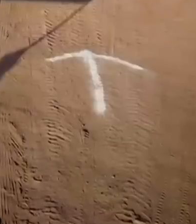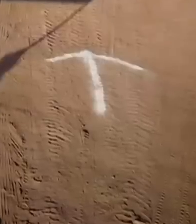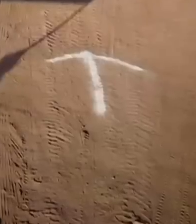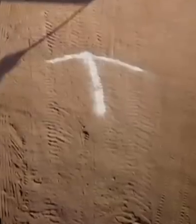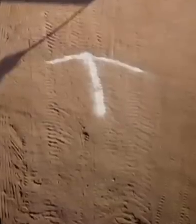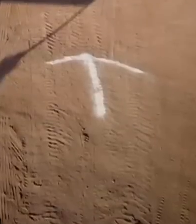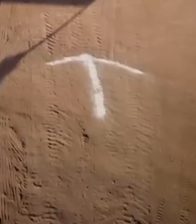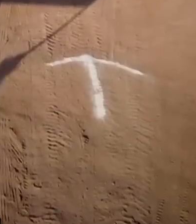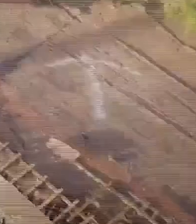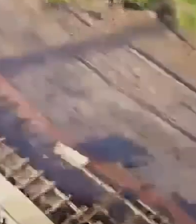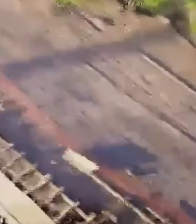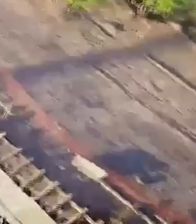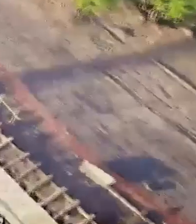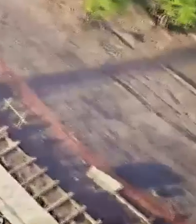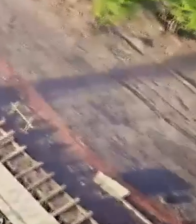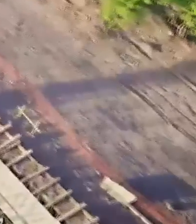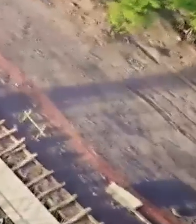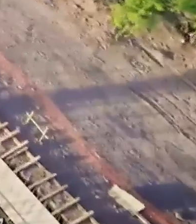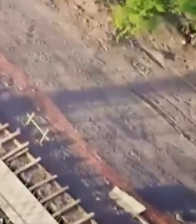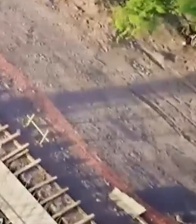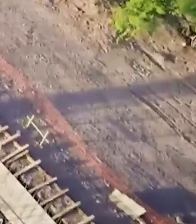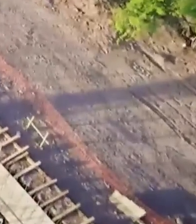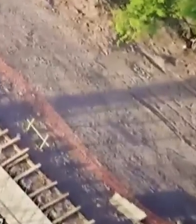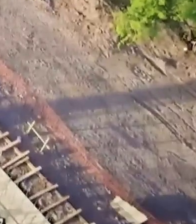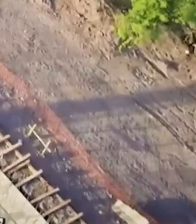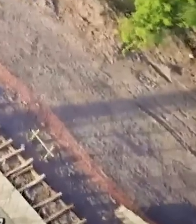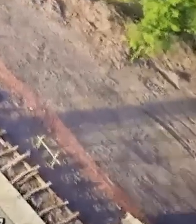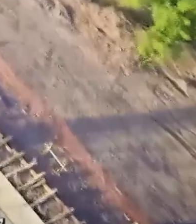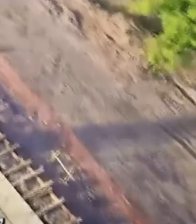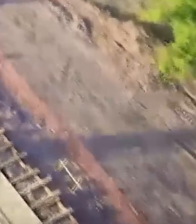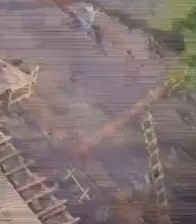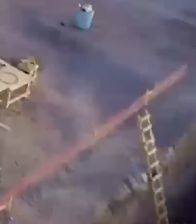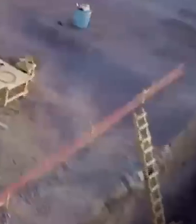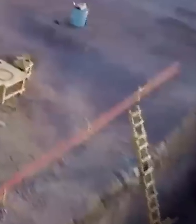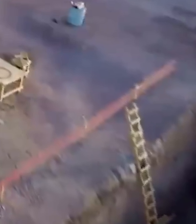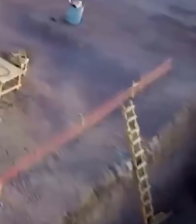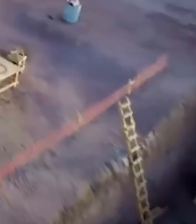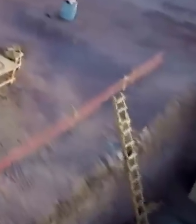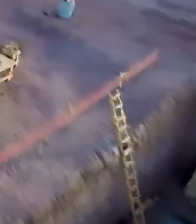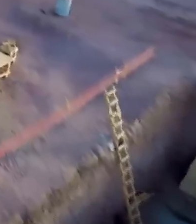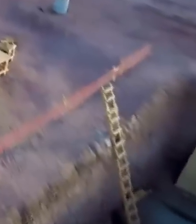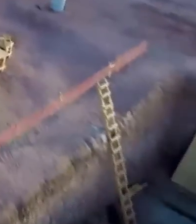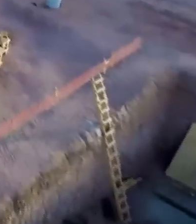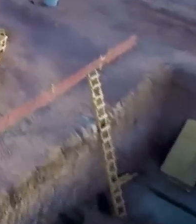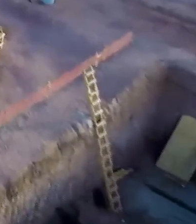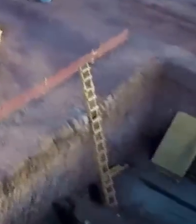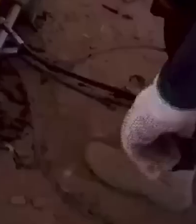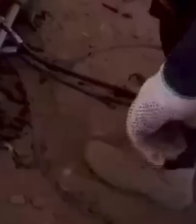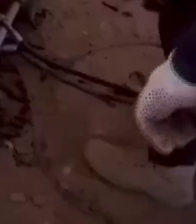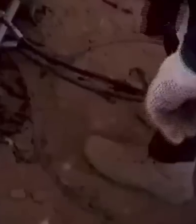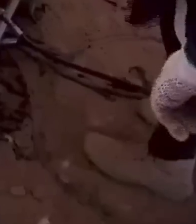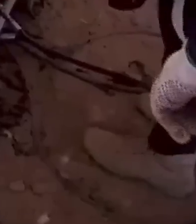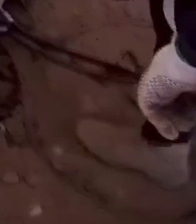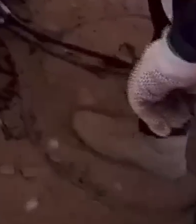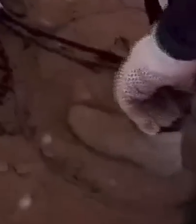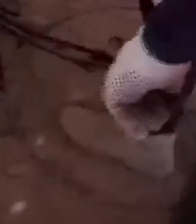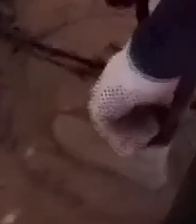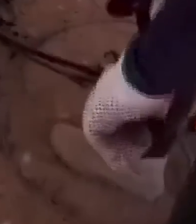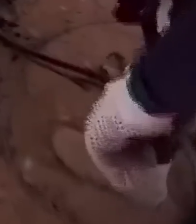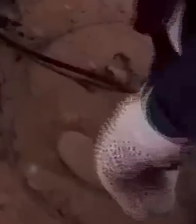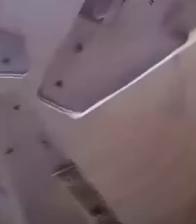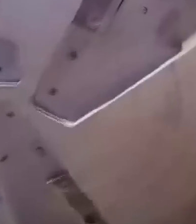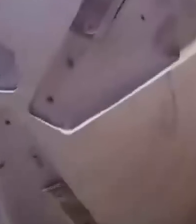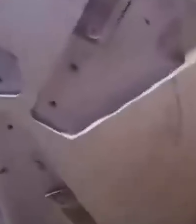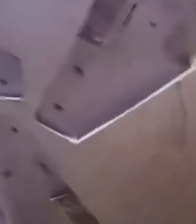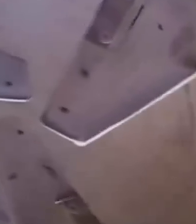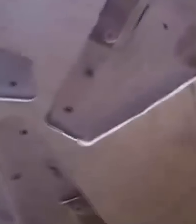la planta potabilizadora, con una inversión de 123 millones de pesos, tiene un avance del 6%. La construcción del tramo